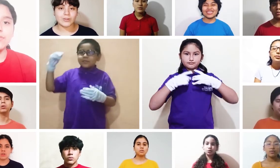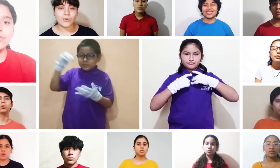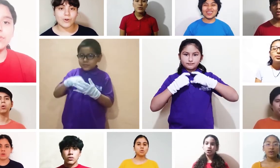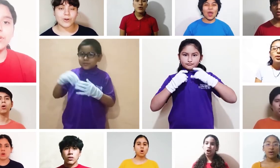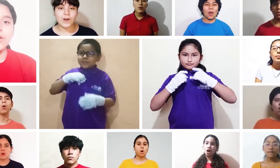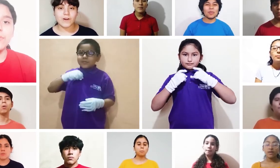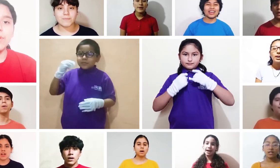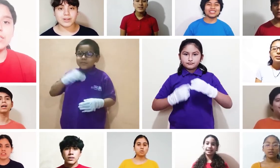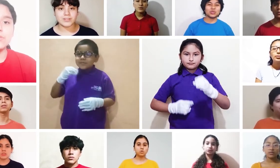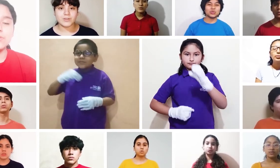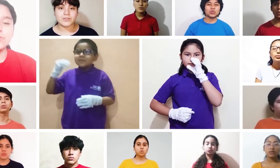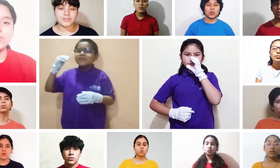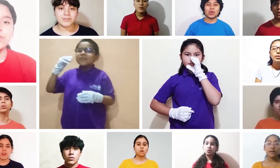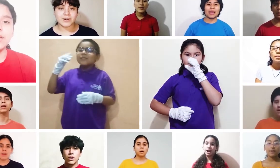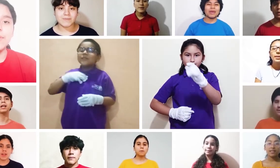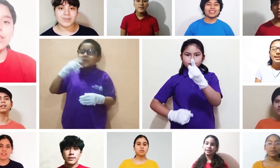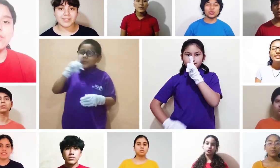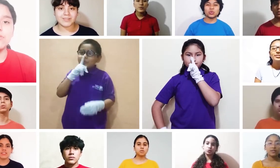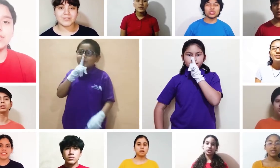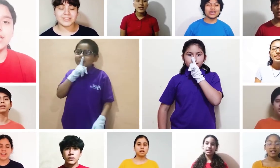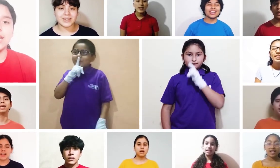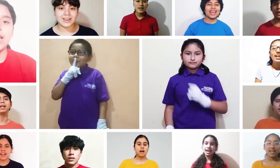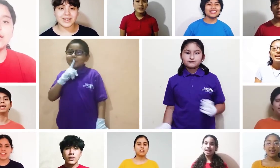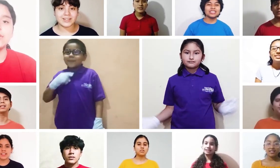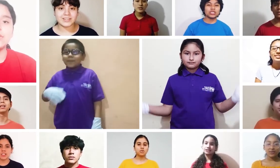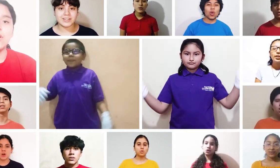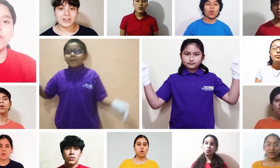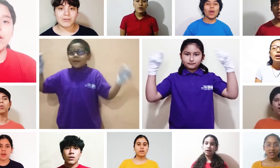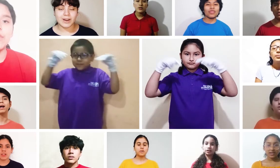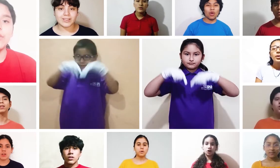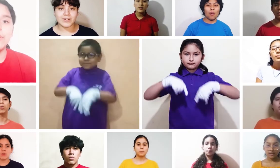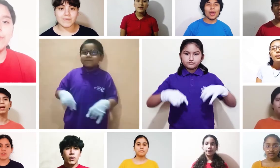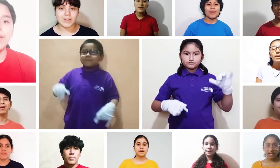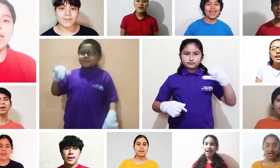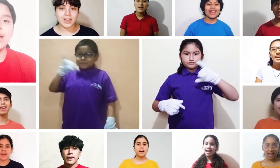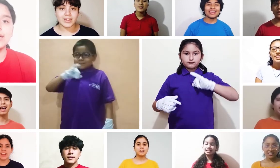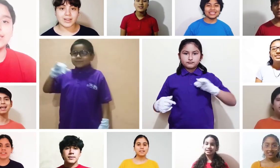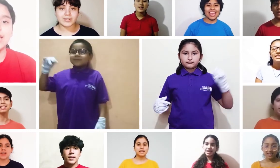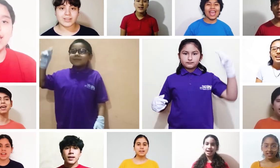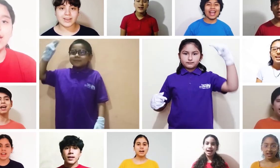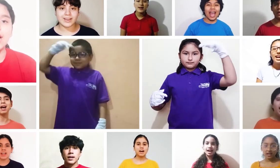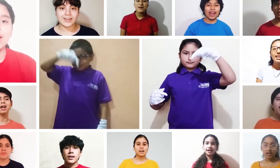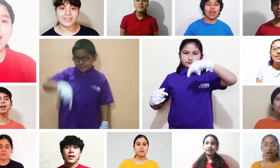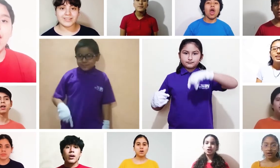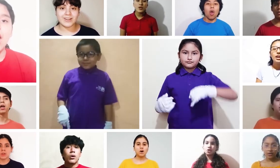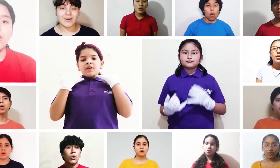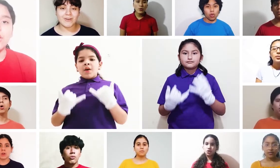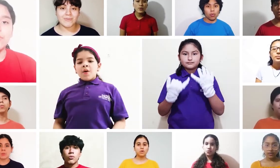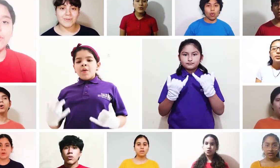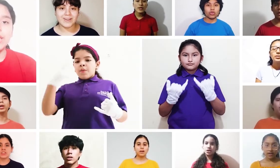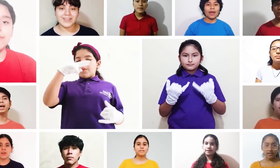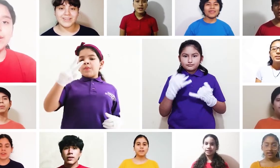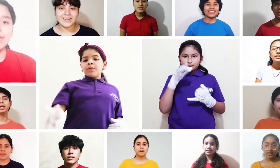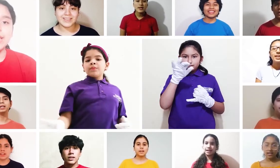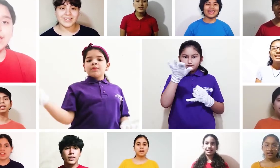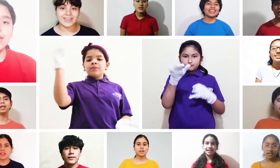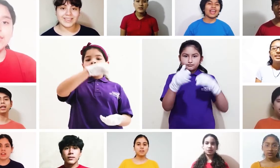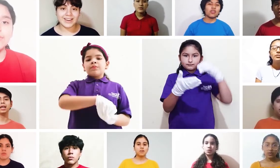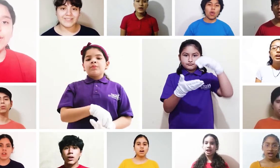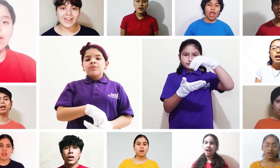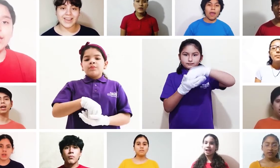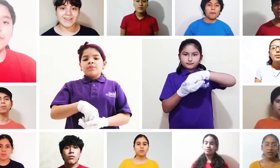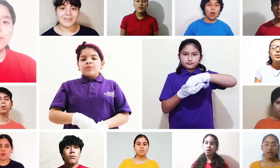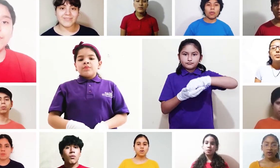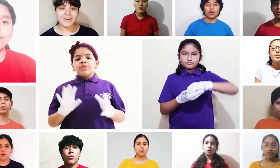envolverme en tu ropa. Susurrame en tu silencio cuando me veas llegar. Voy a verte